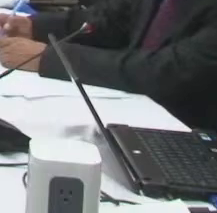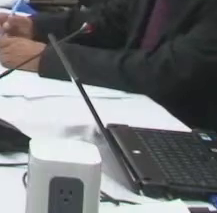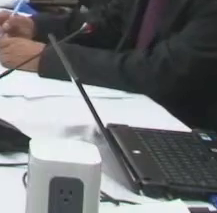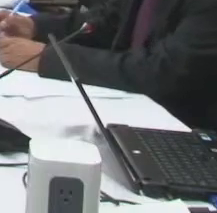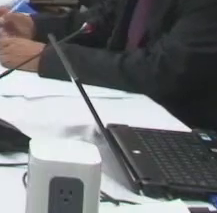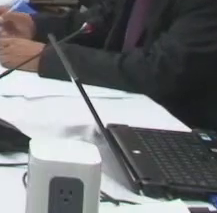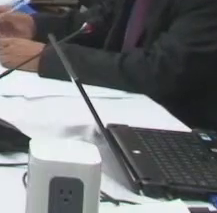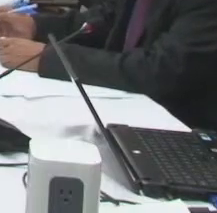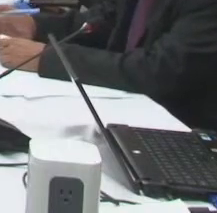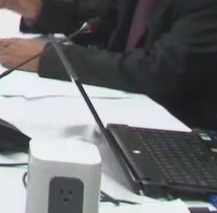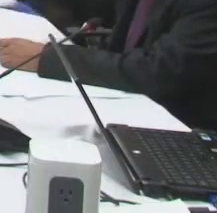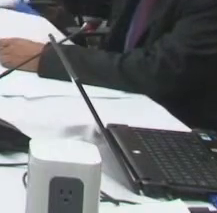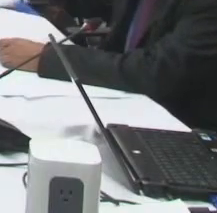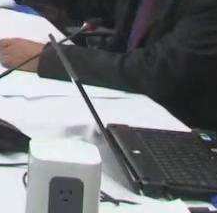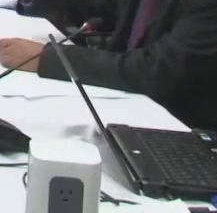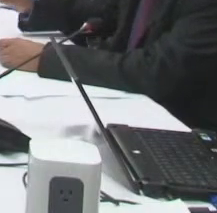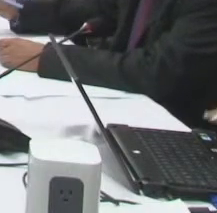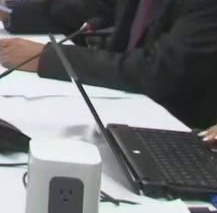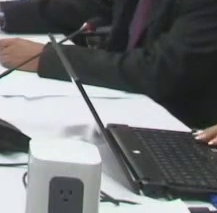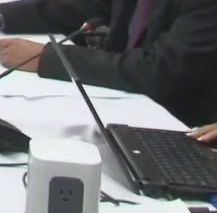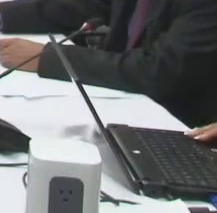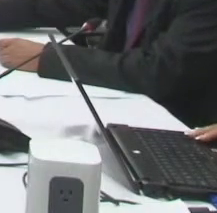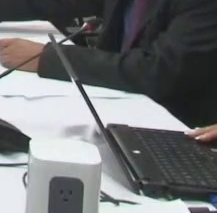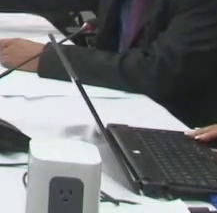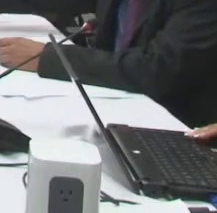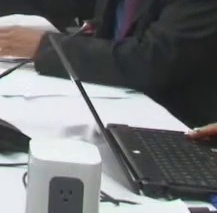considerábamos oportuno, aquí nos estábamos refiriendo